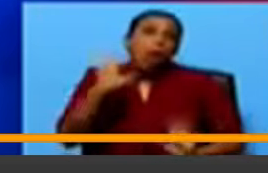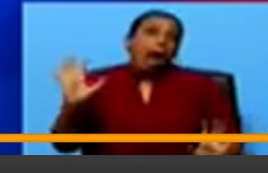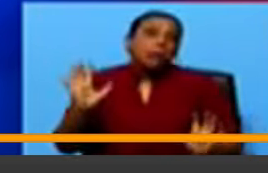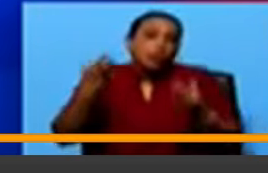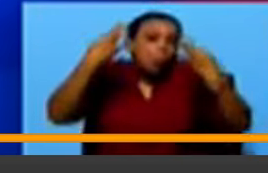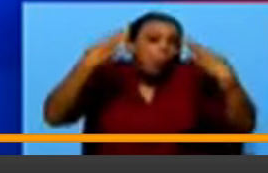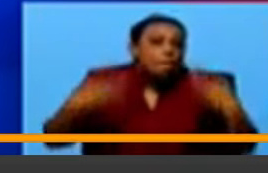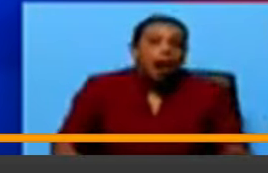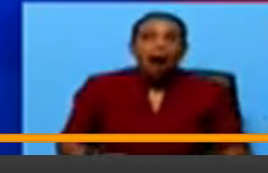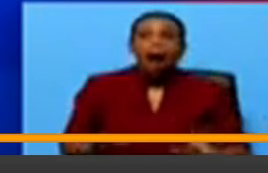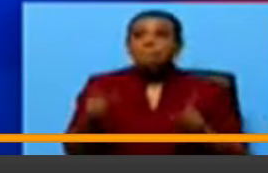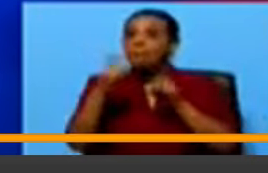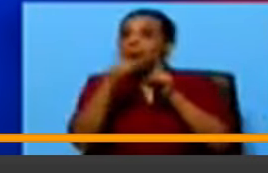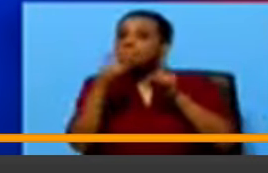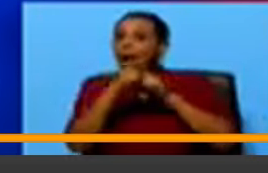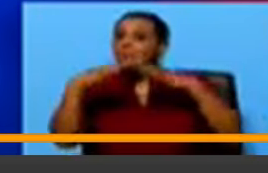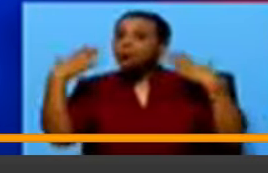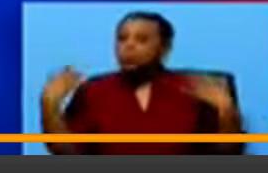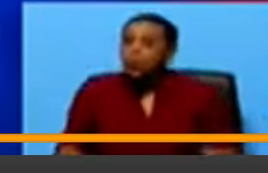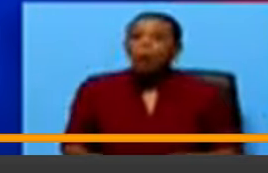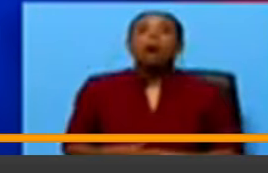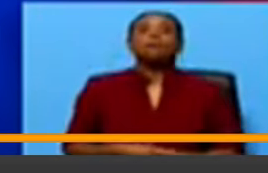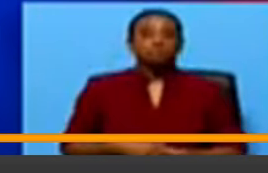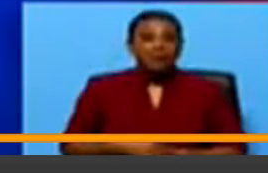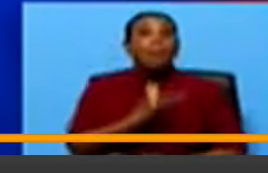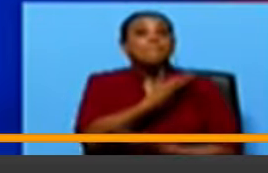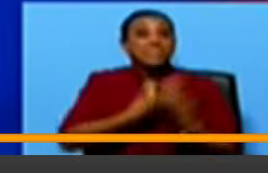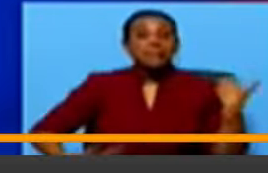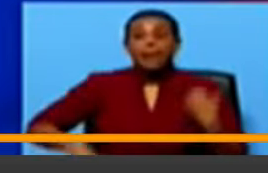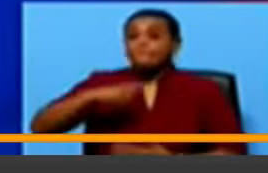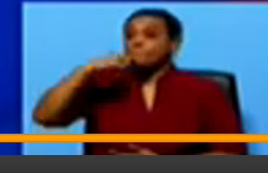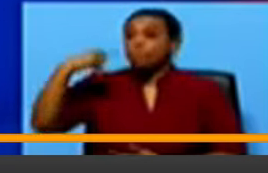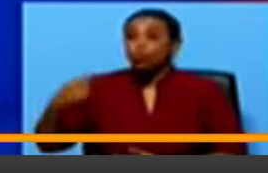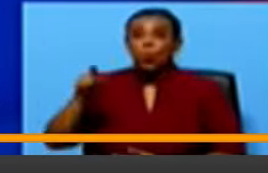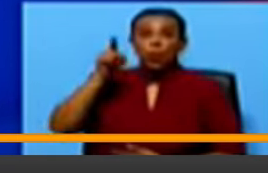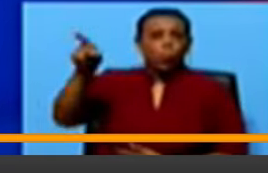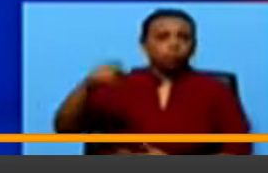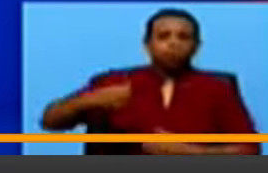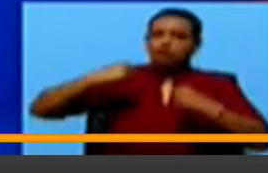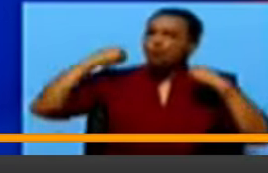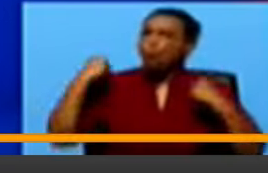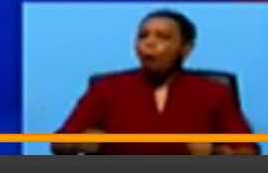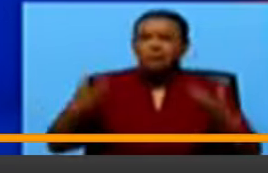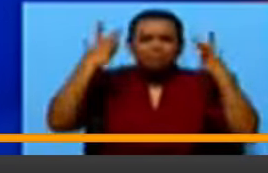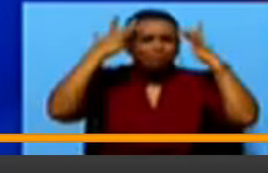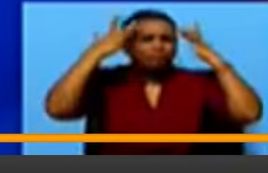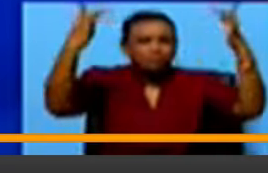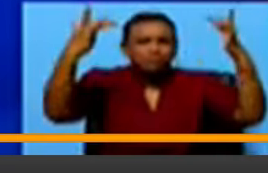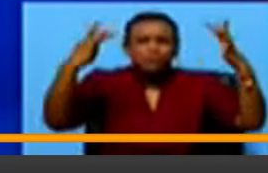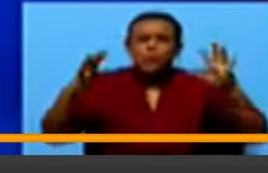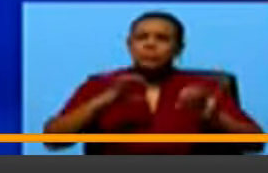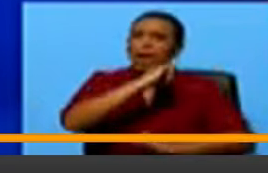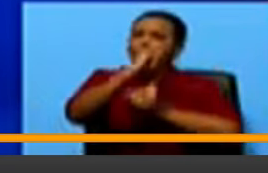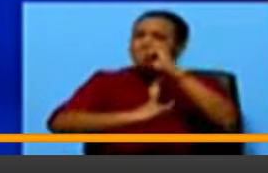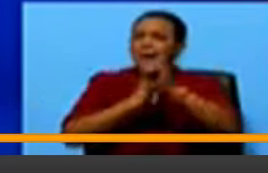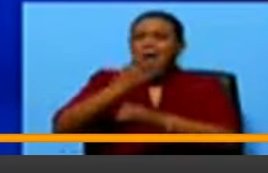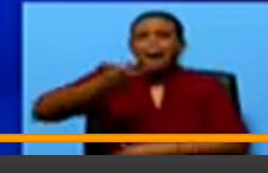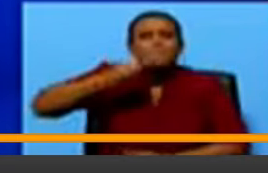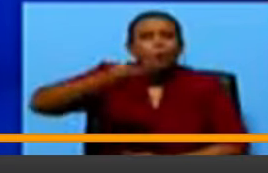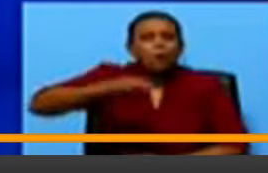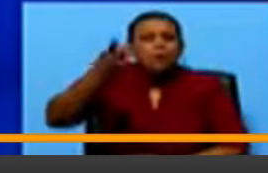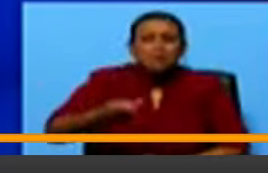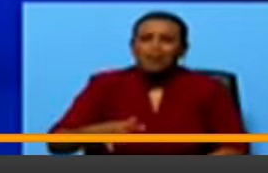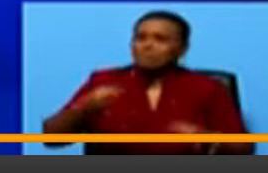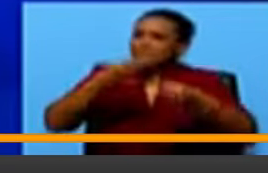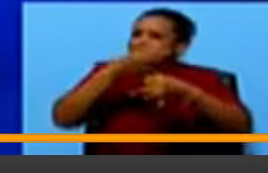lenguaje futbolístico, el presidente Vladimir Putin es un crack de la política internacional. Se anotó